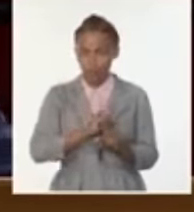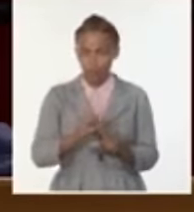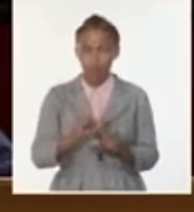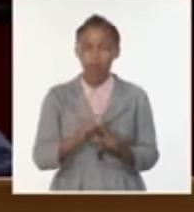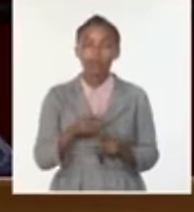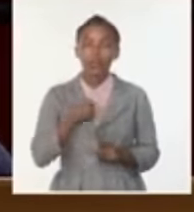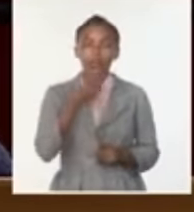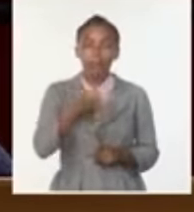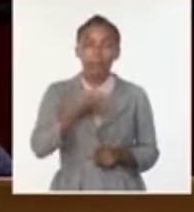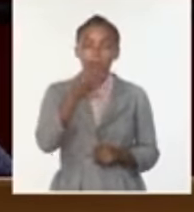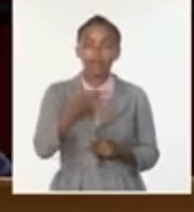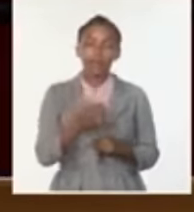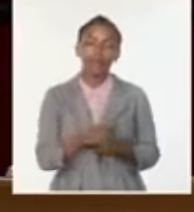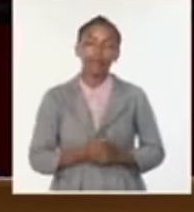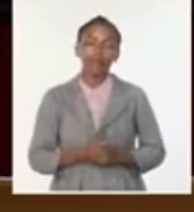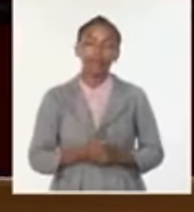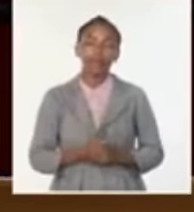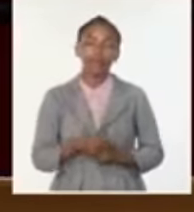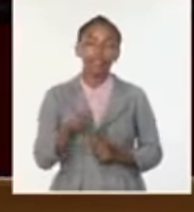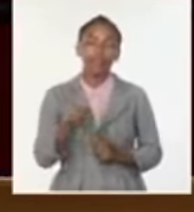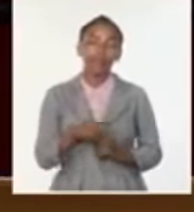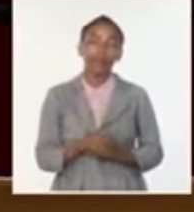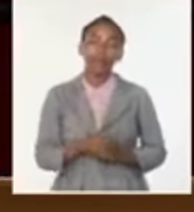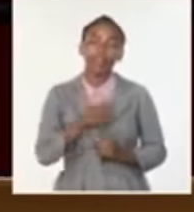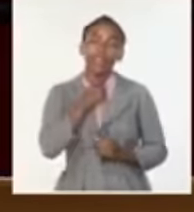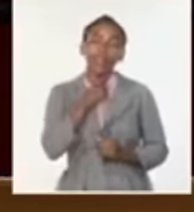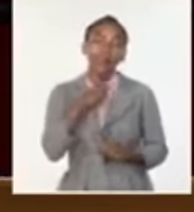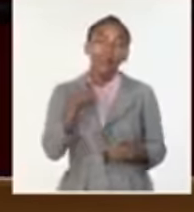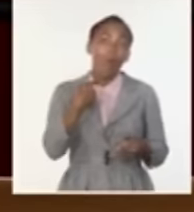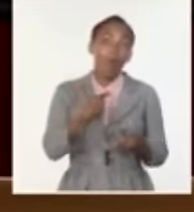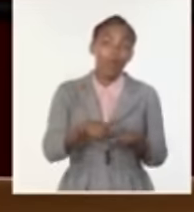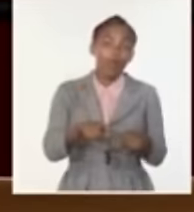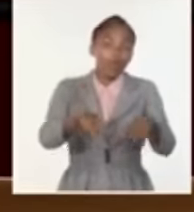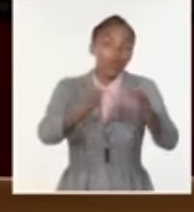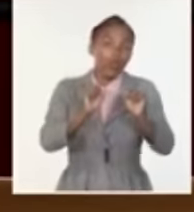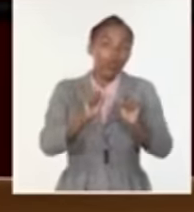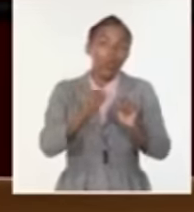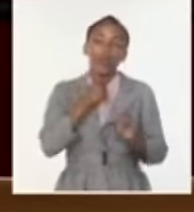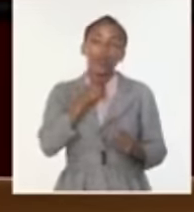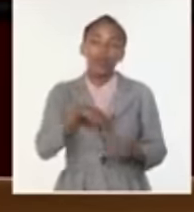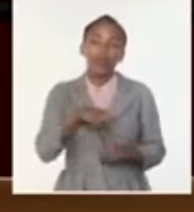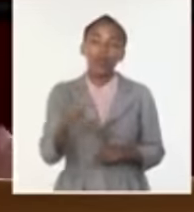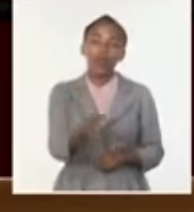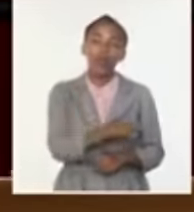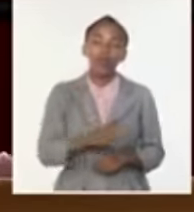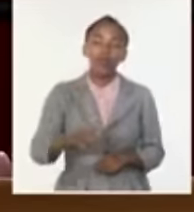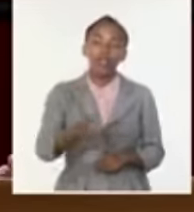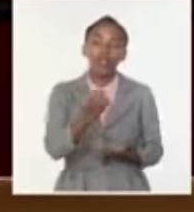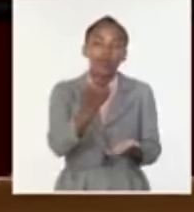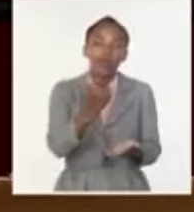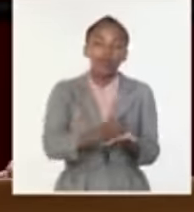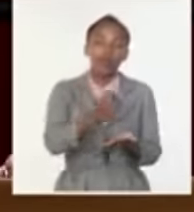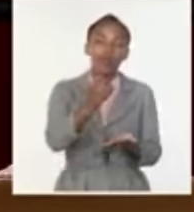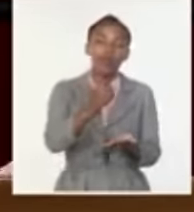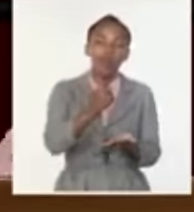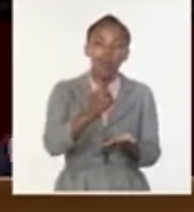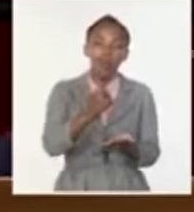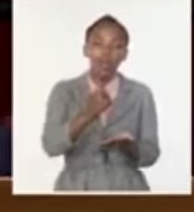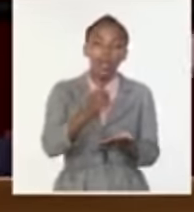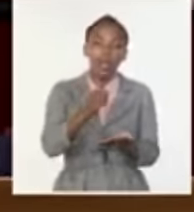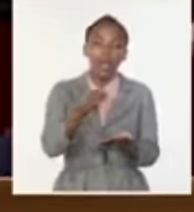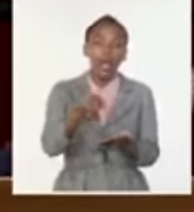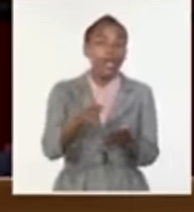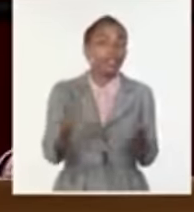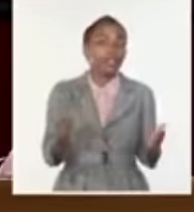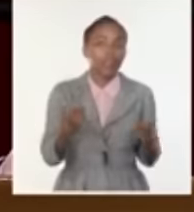que estén en correspondencia, es decir, que también es una cosa nueva, si el municipio que va a aprobar va a incentivar que